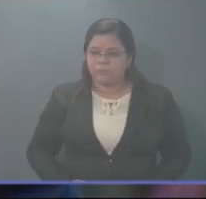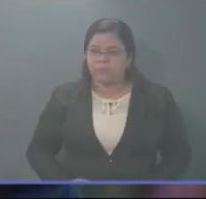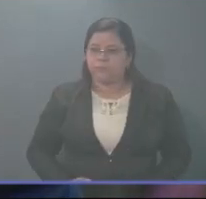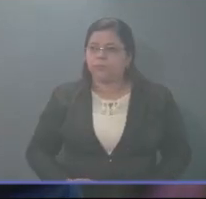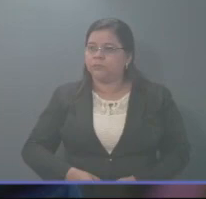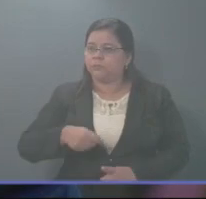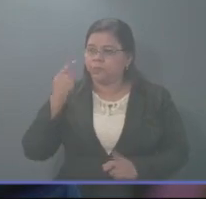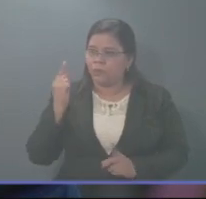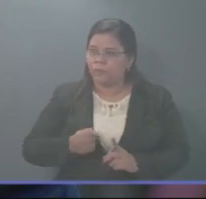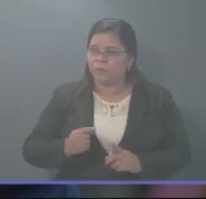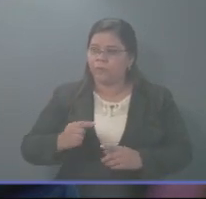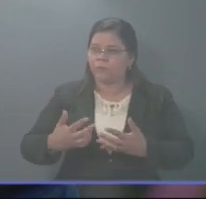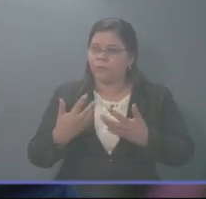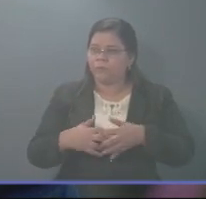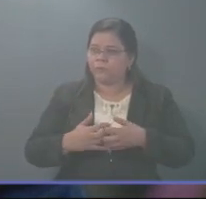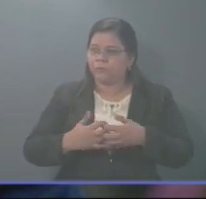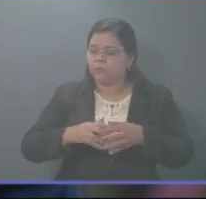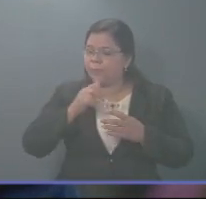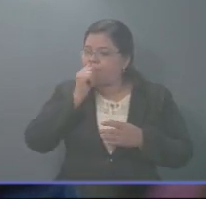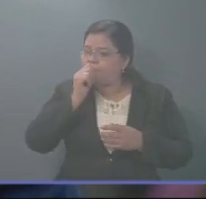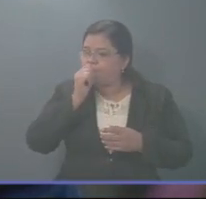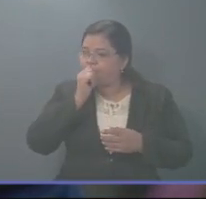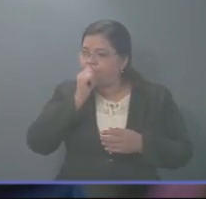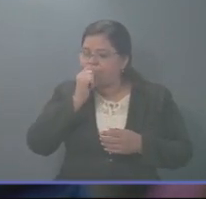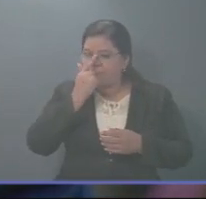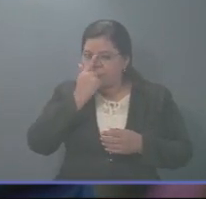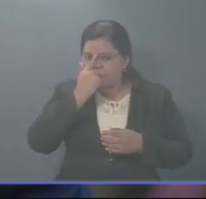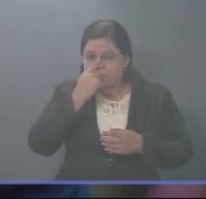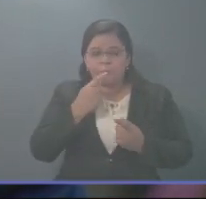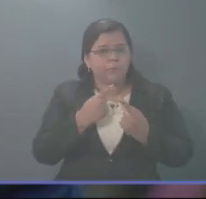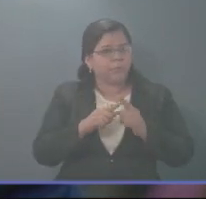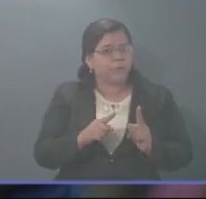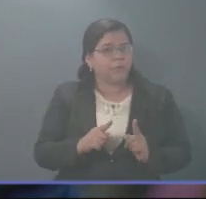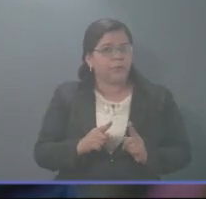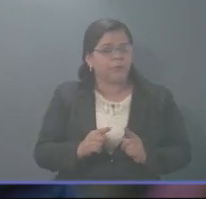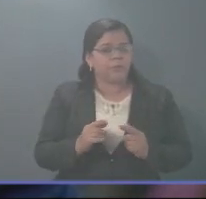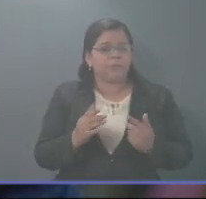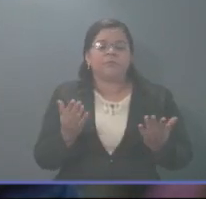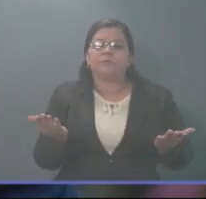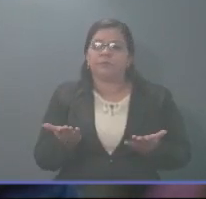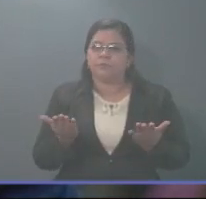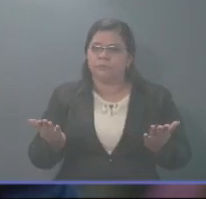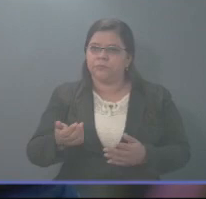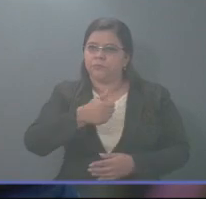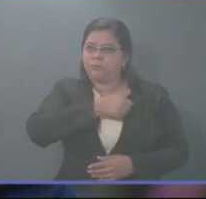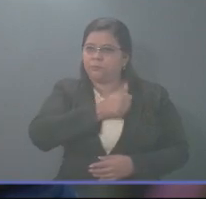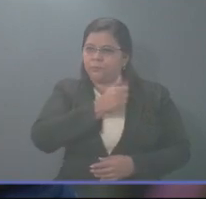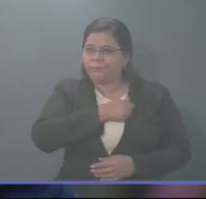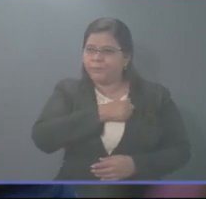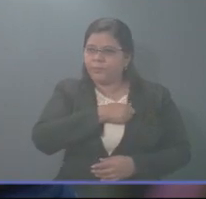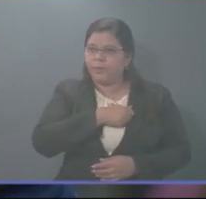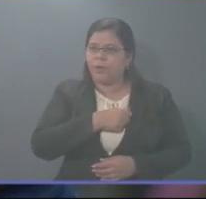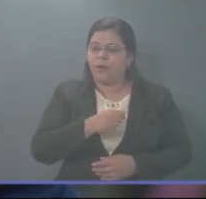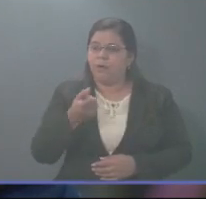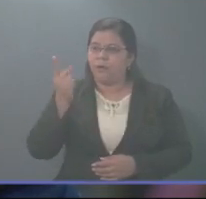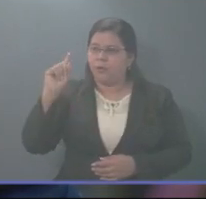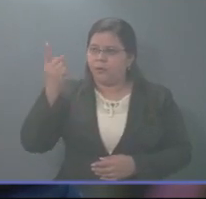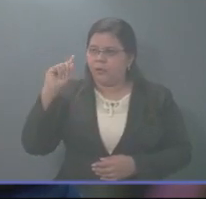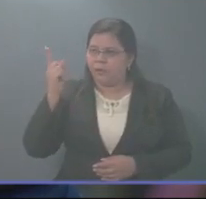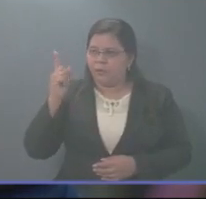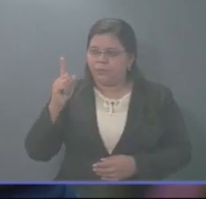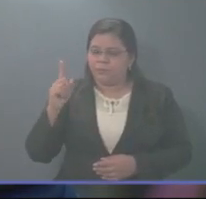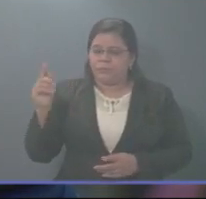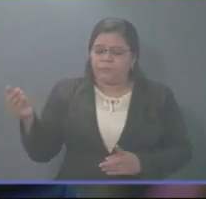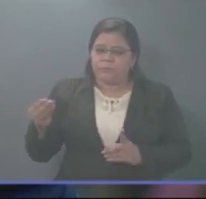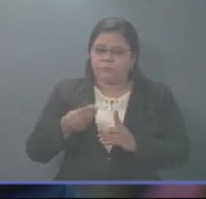obliga a la empresa privada, pero él no quiere ser responsable en darle al maestro lo que